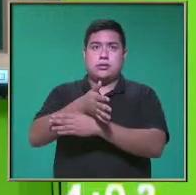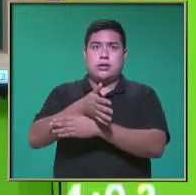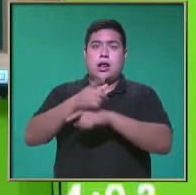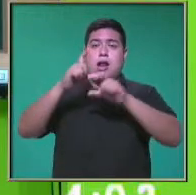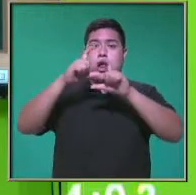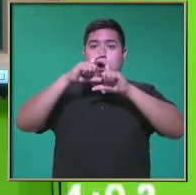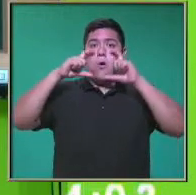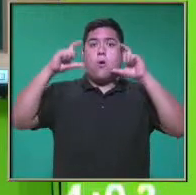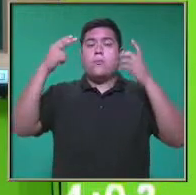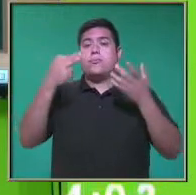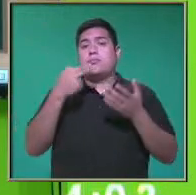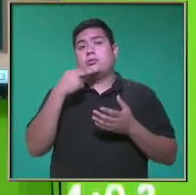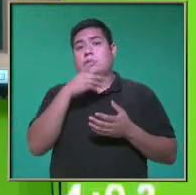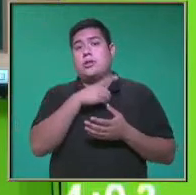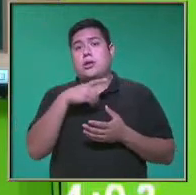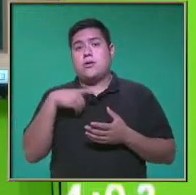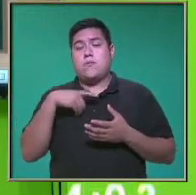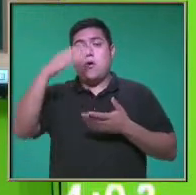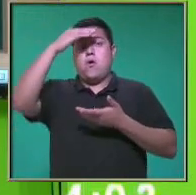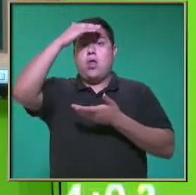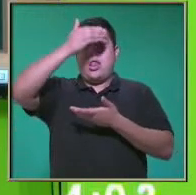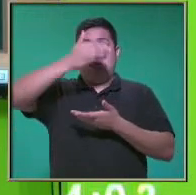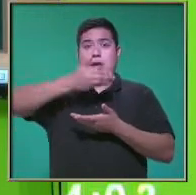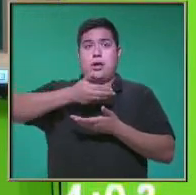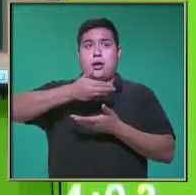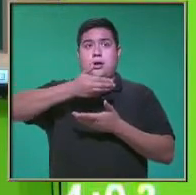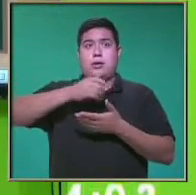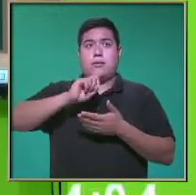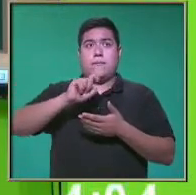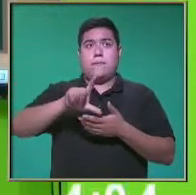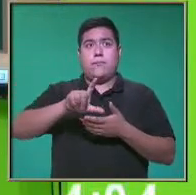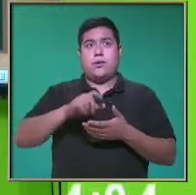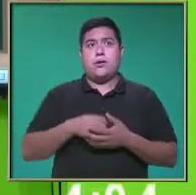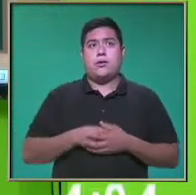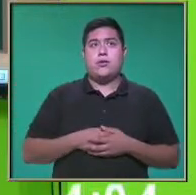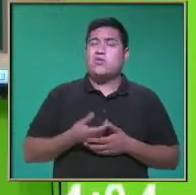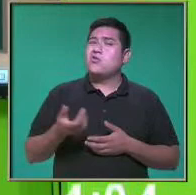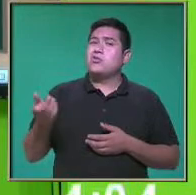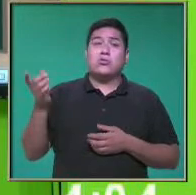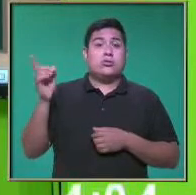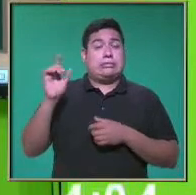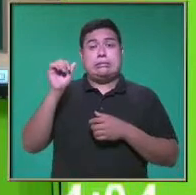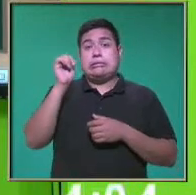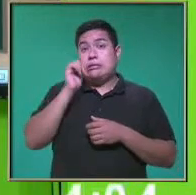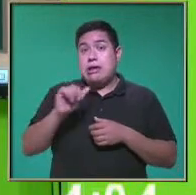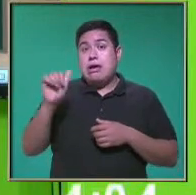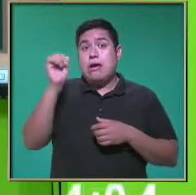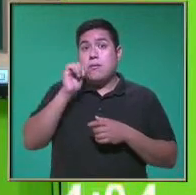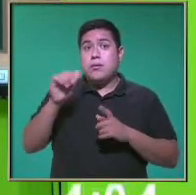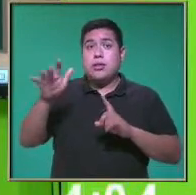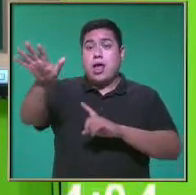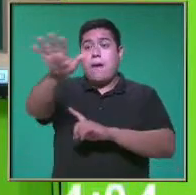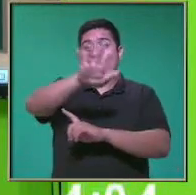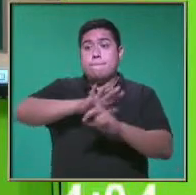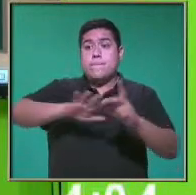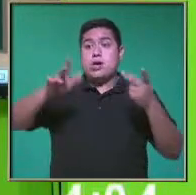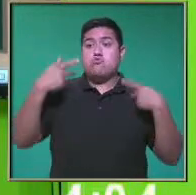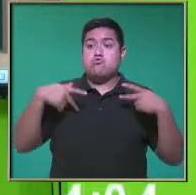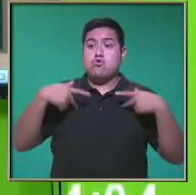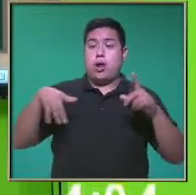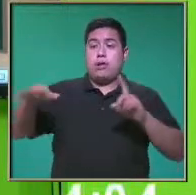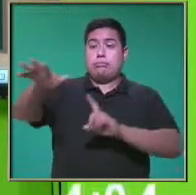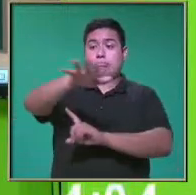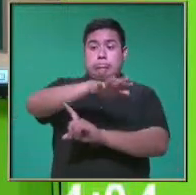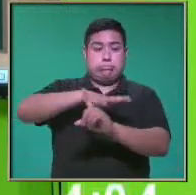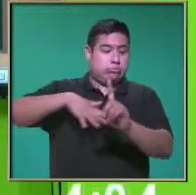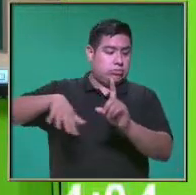nuestro cubrebocas o nuestra careta. Use your face mask. Every time, todo el tiempo, mientras te encuentres rodeado de otras personas, debes permanecer